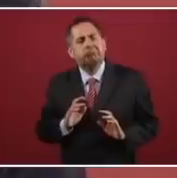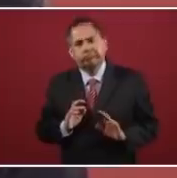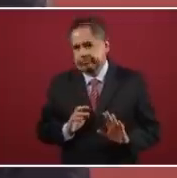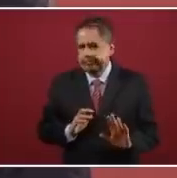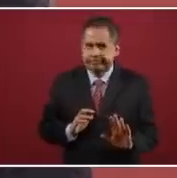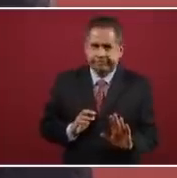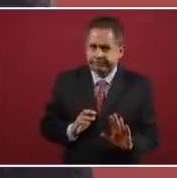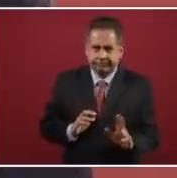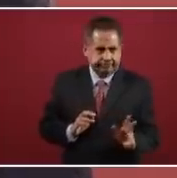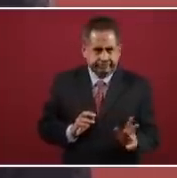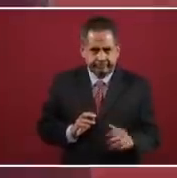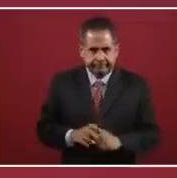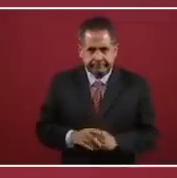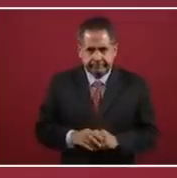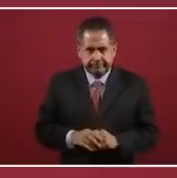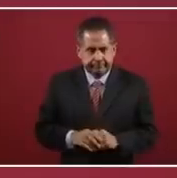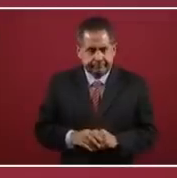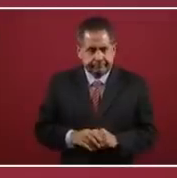y